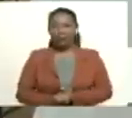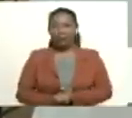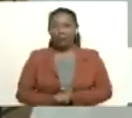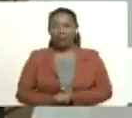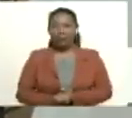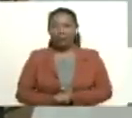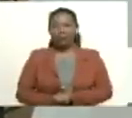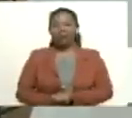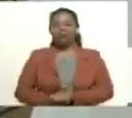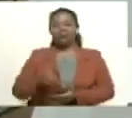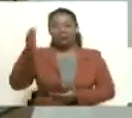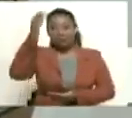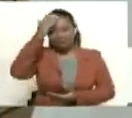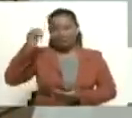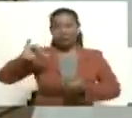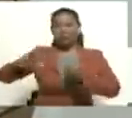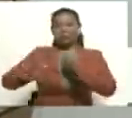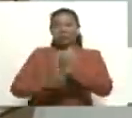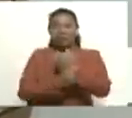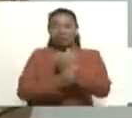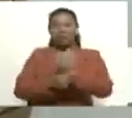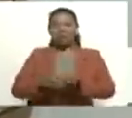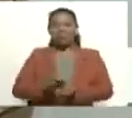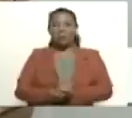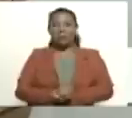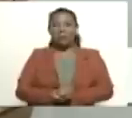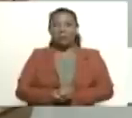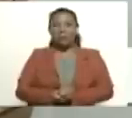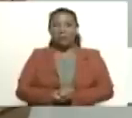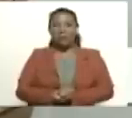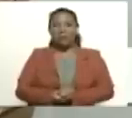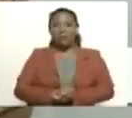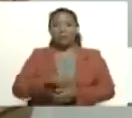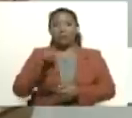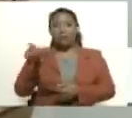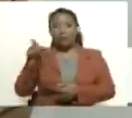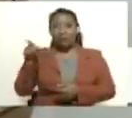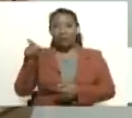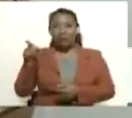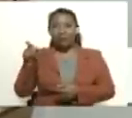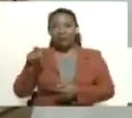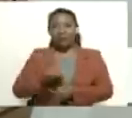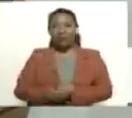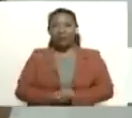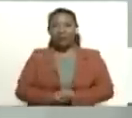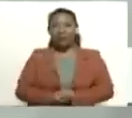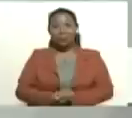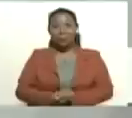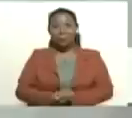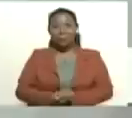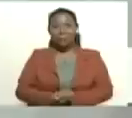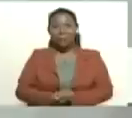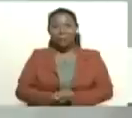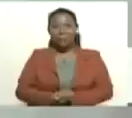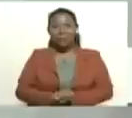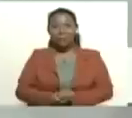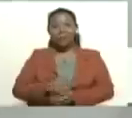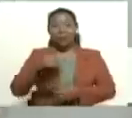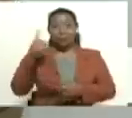Trump y Guaidó sellan, es que además la forma como lo redactan los medios, la cosa casi parece un